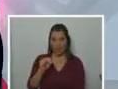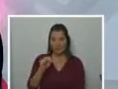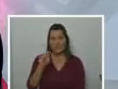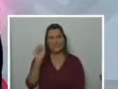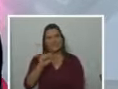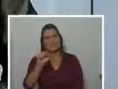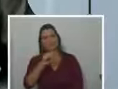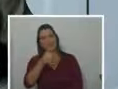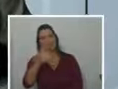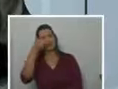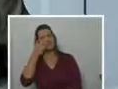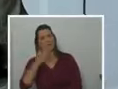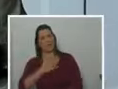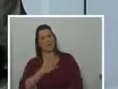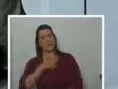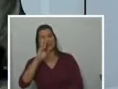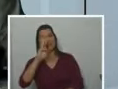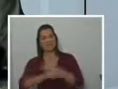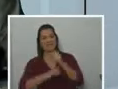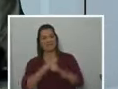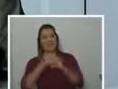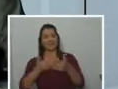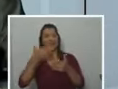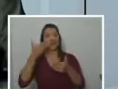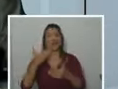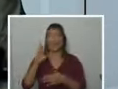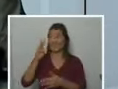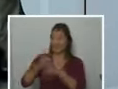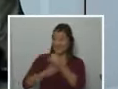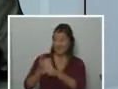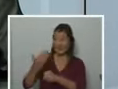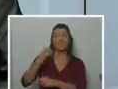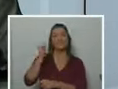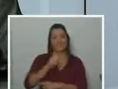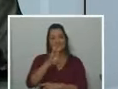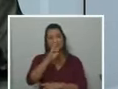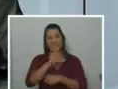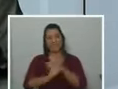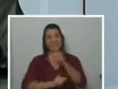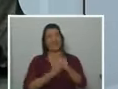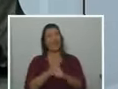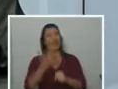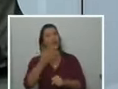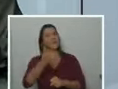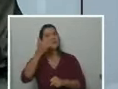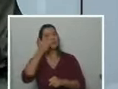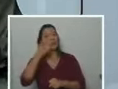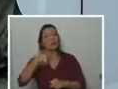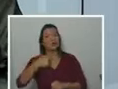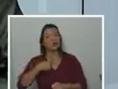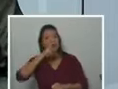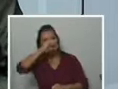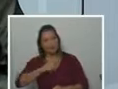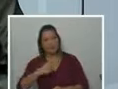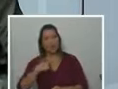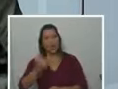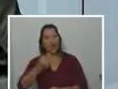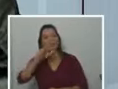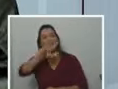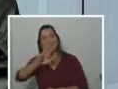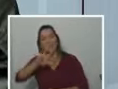me llamó hace como 6 años. ¿Como 6 años? Hace como 6 años me llamó y usted le dio vuelta a la rueda y me gané 350 mil.